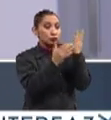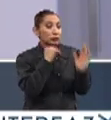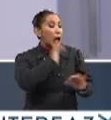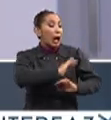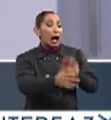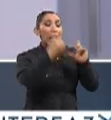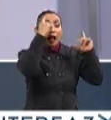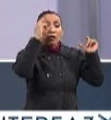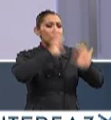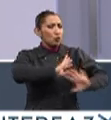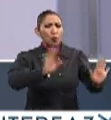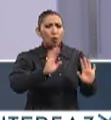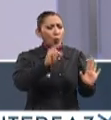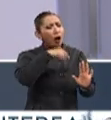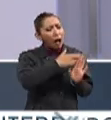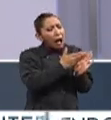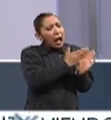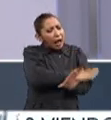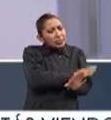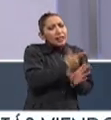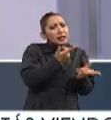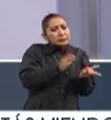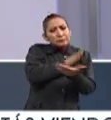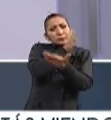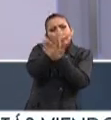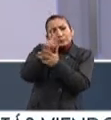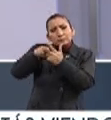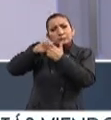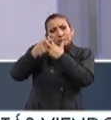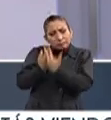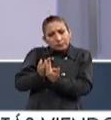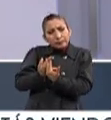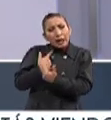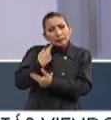¿no?, de universidad. Puedes empezar a desarrollar algo a partir de